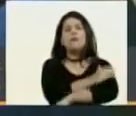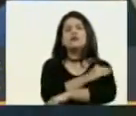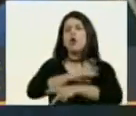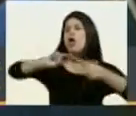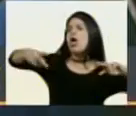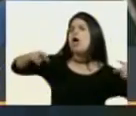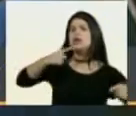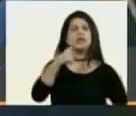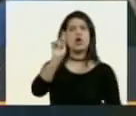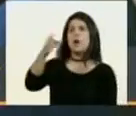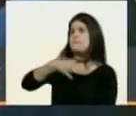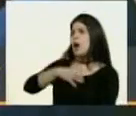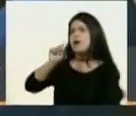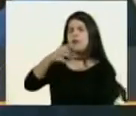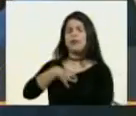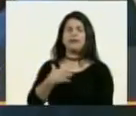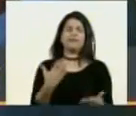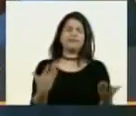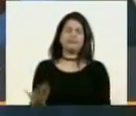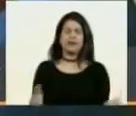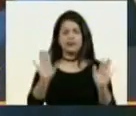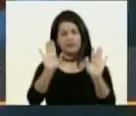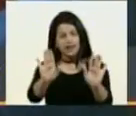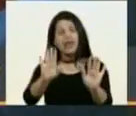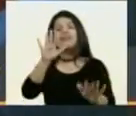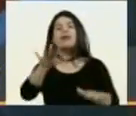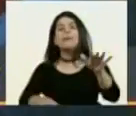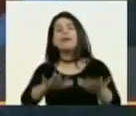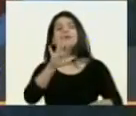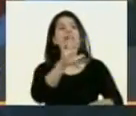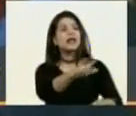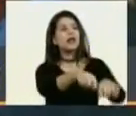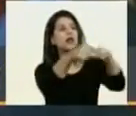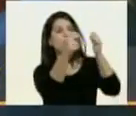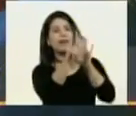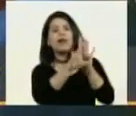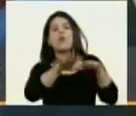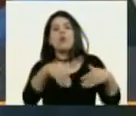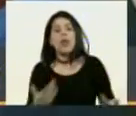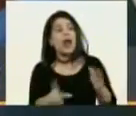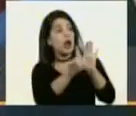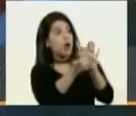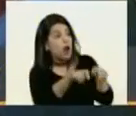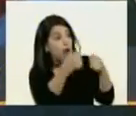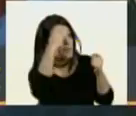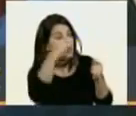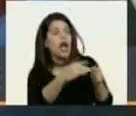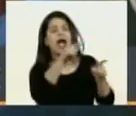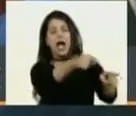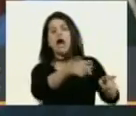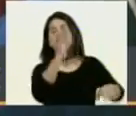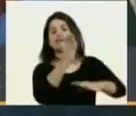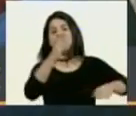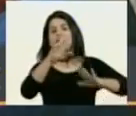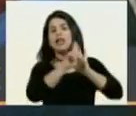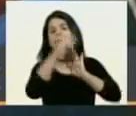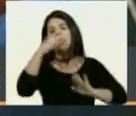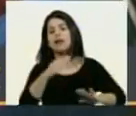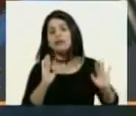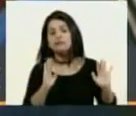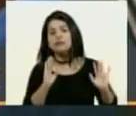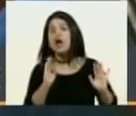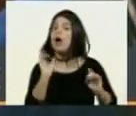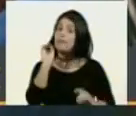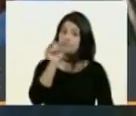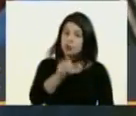juzgar civiles. Es la característica del delito lo que hace el uso de la ley. Quien sea un terrorista puede, si